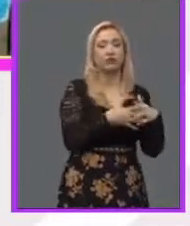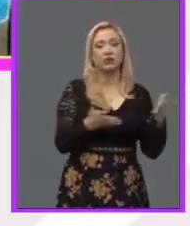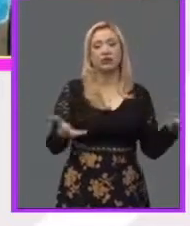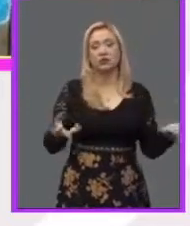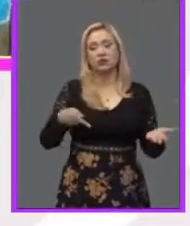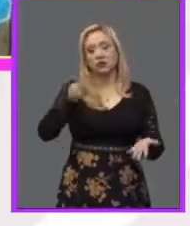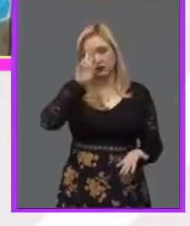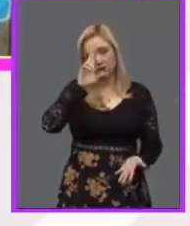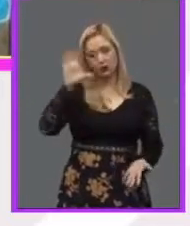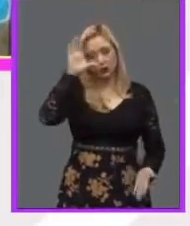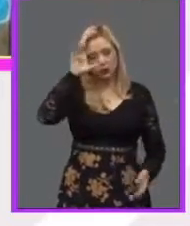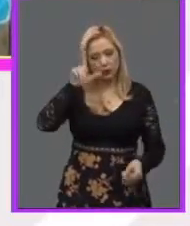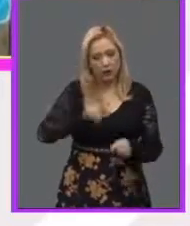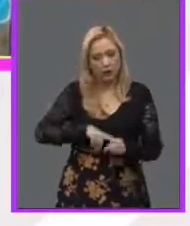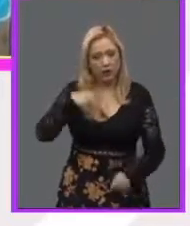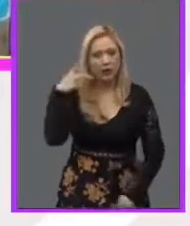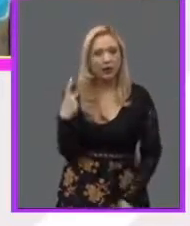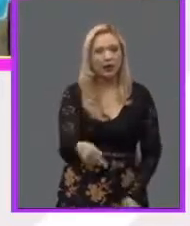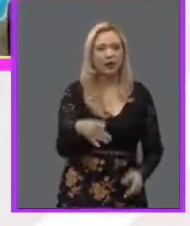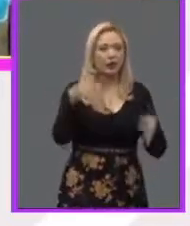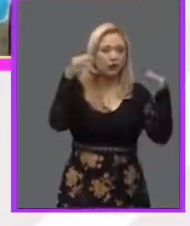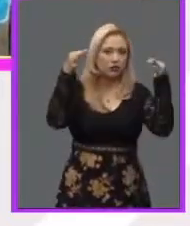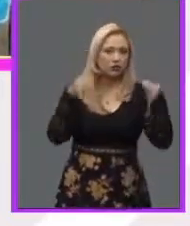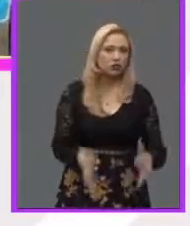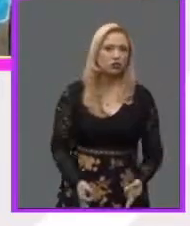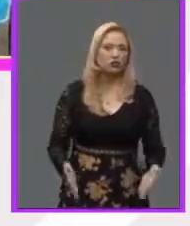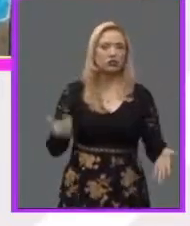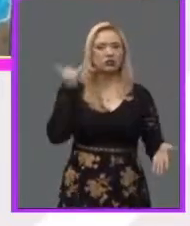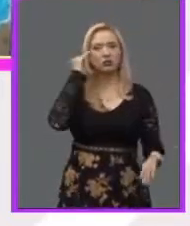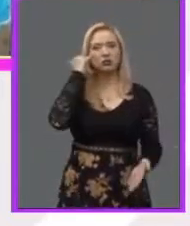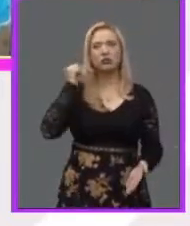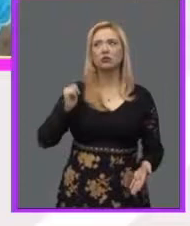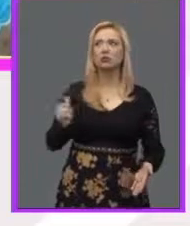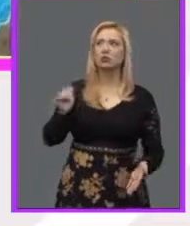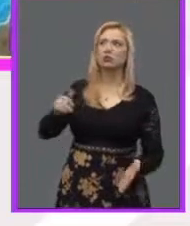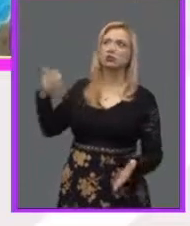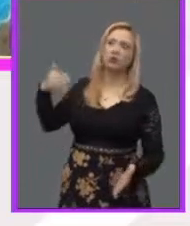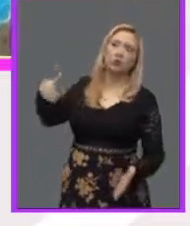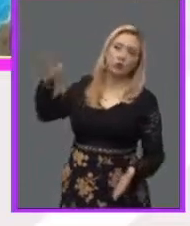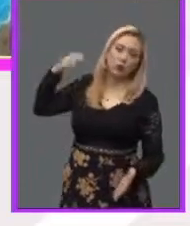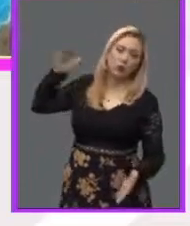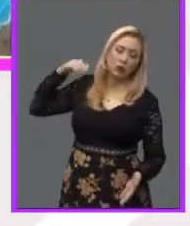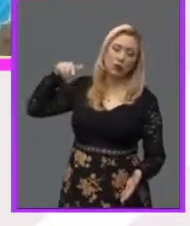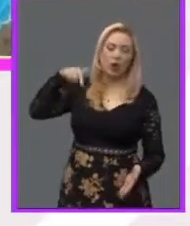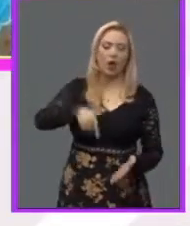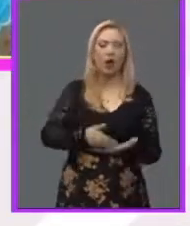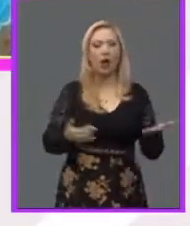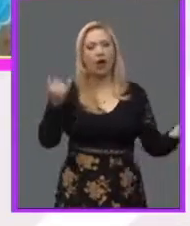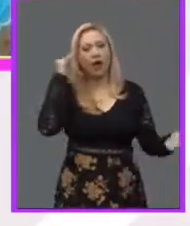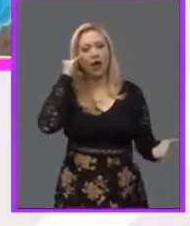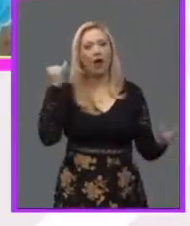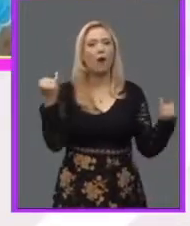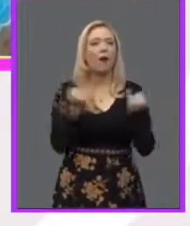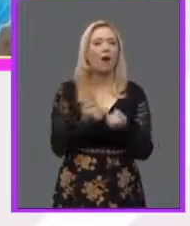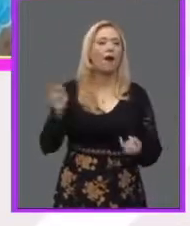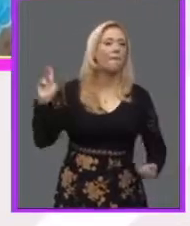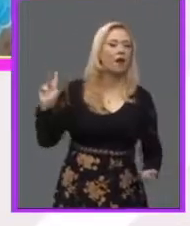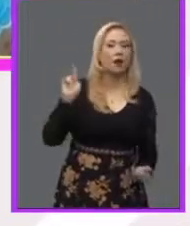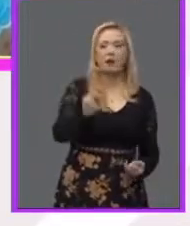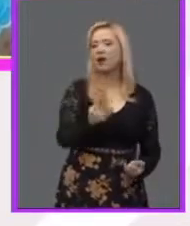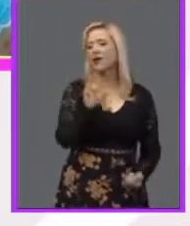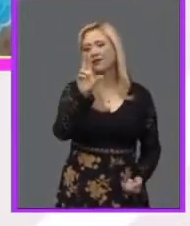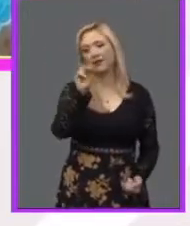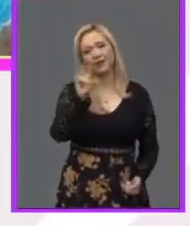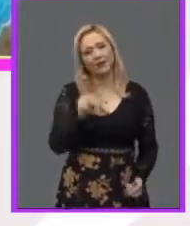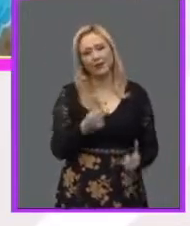también refuerza esa idea de los indígenas del pasado frente a los indígenas del presente. Normalmente no se